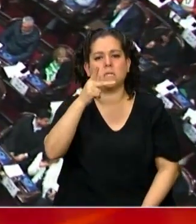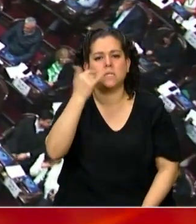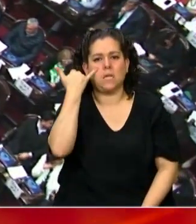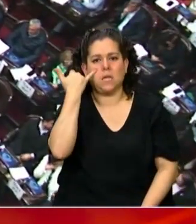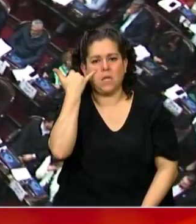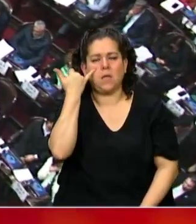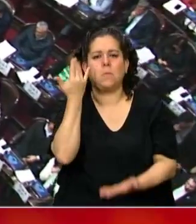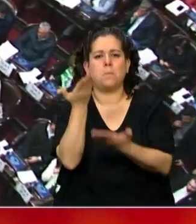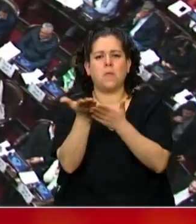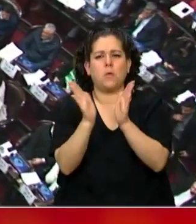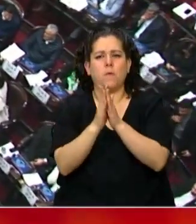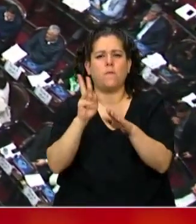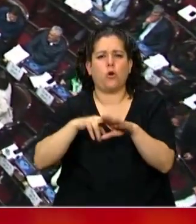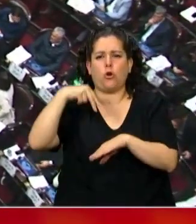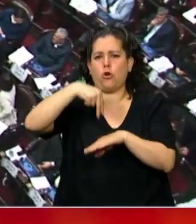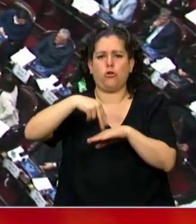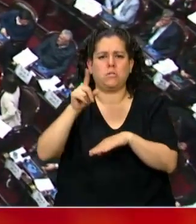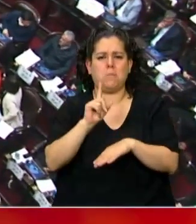les pido por favor que no se paren.